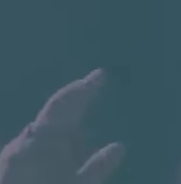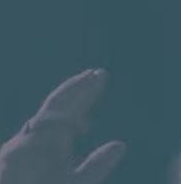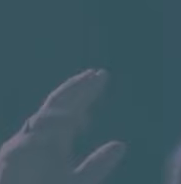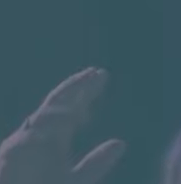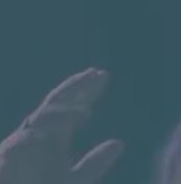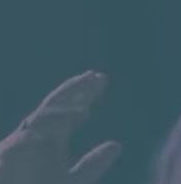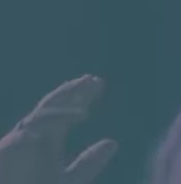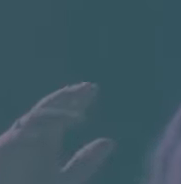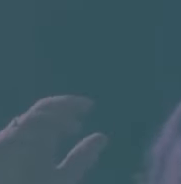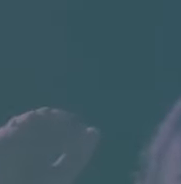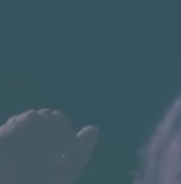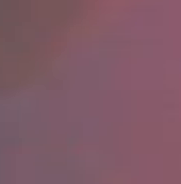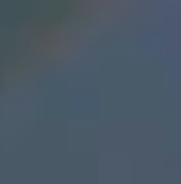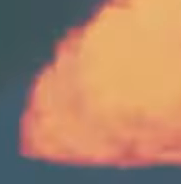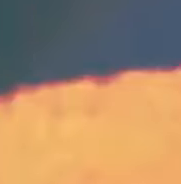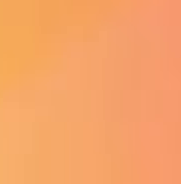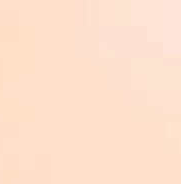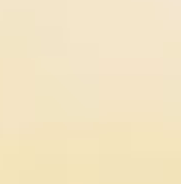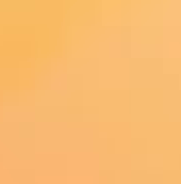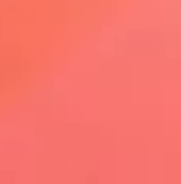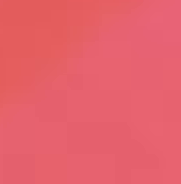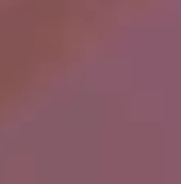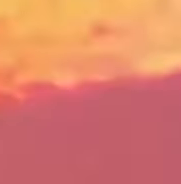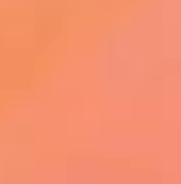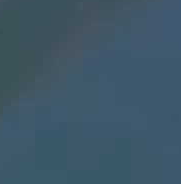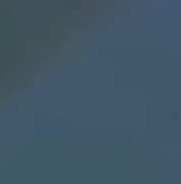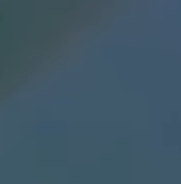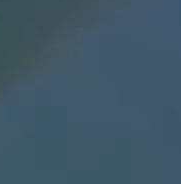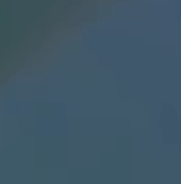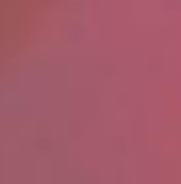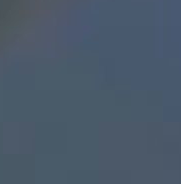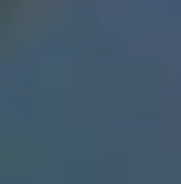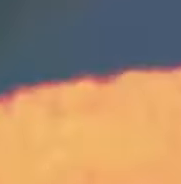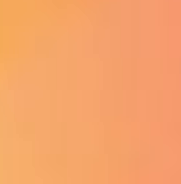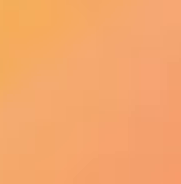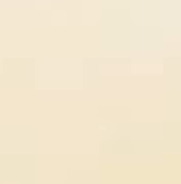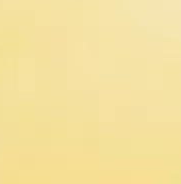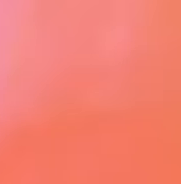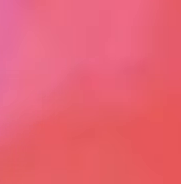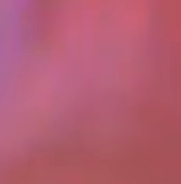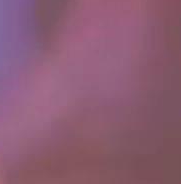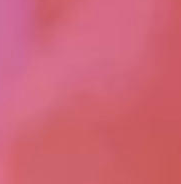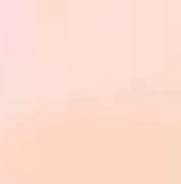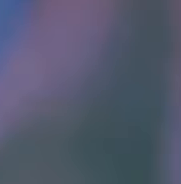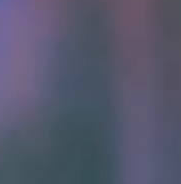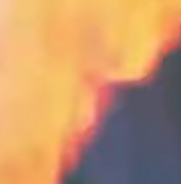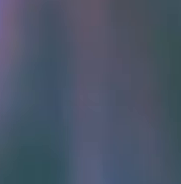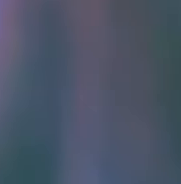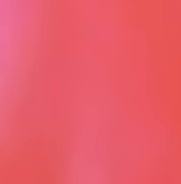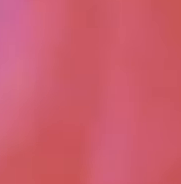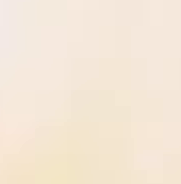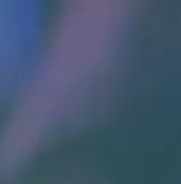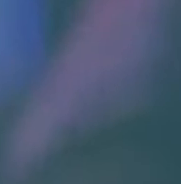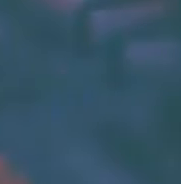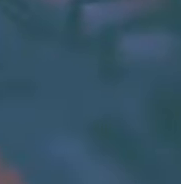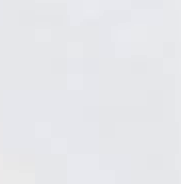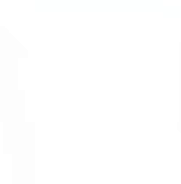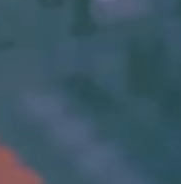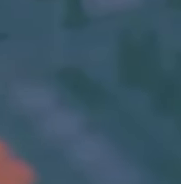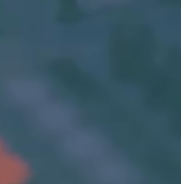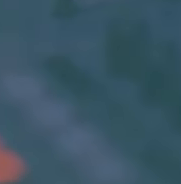Buscad al Señor mientras pueda ser hallado. Llamadle en tanto que está cerca. Isaías